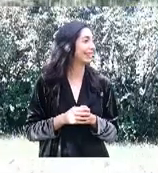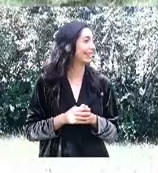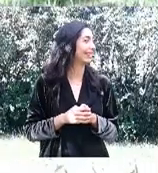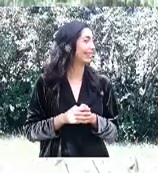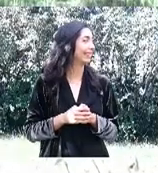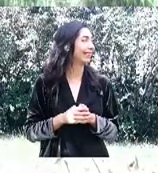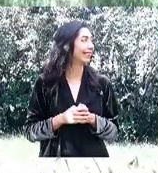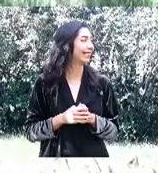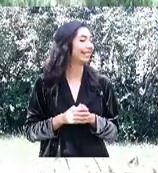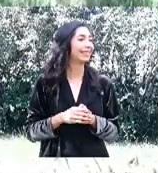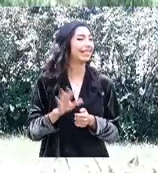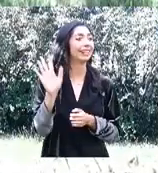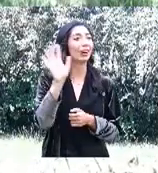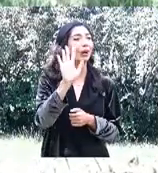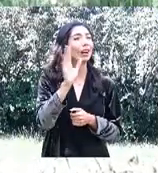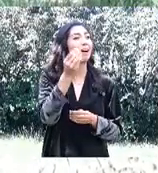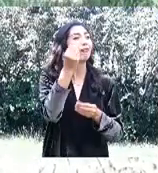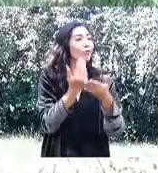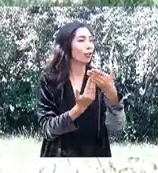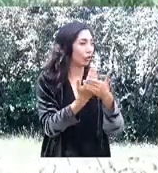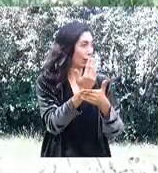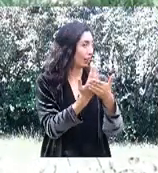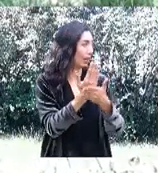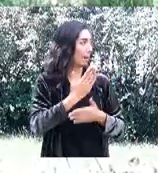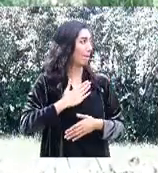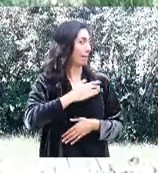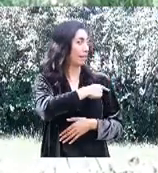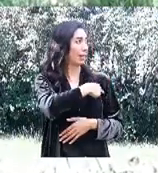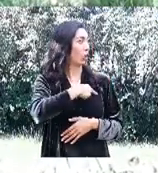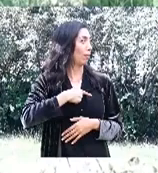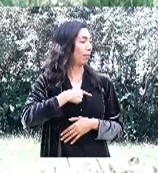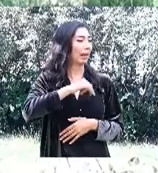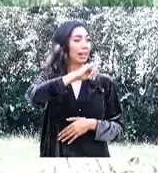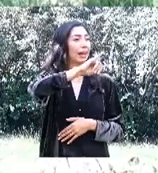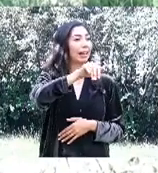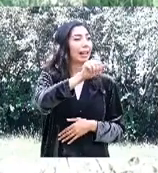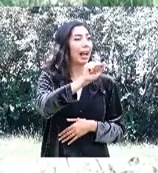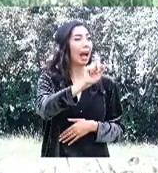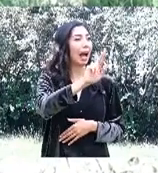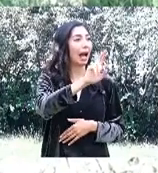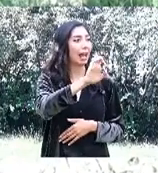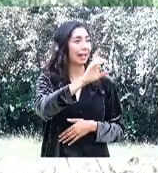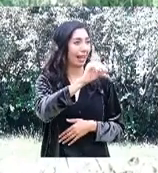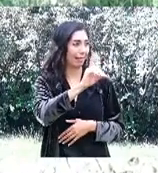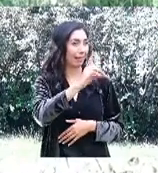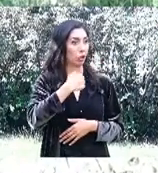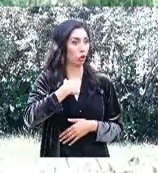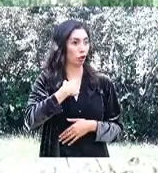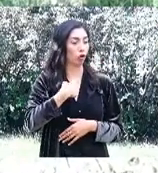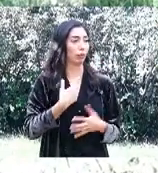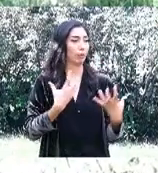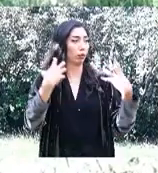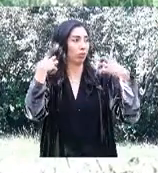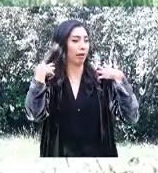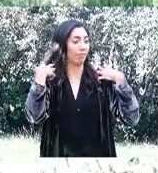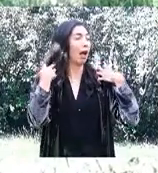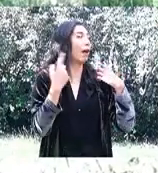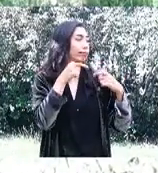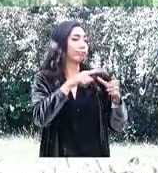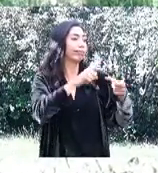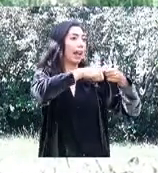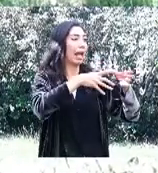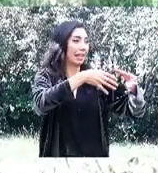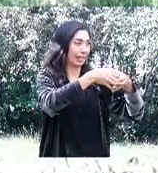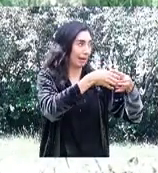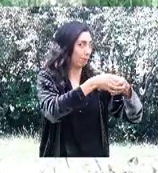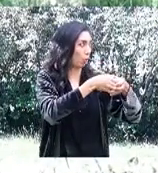Gracias Hola Muy buenos días mi nombre es Jaret y yo soy facilitadora formo parte de este equipo junto